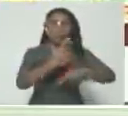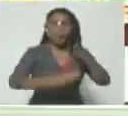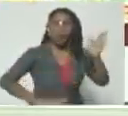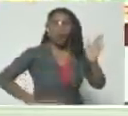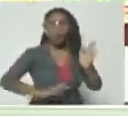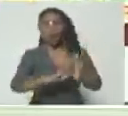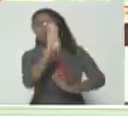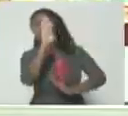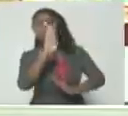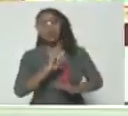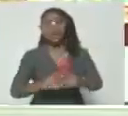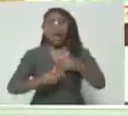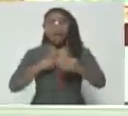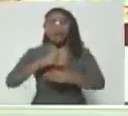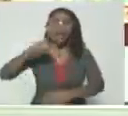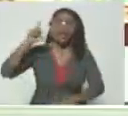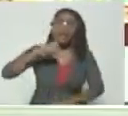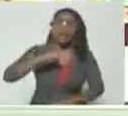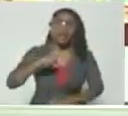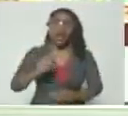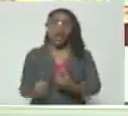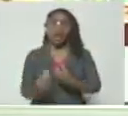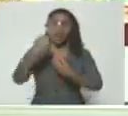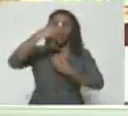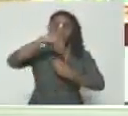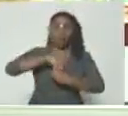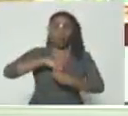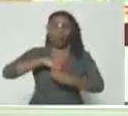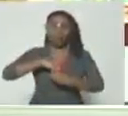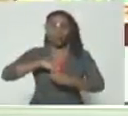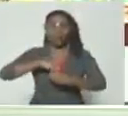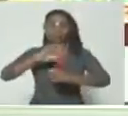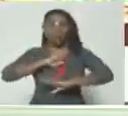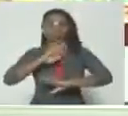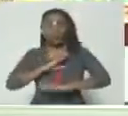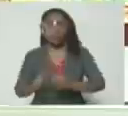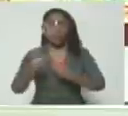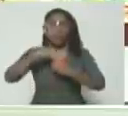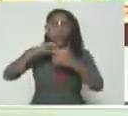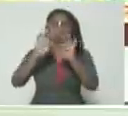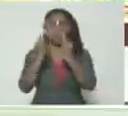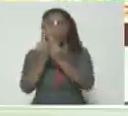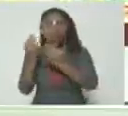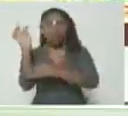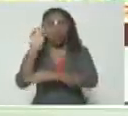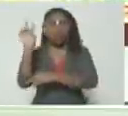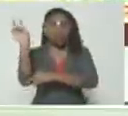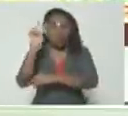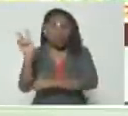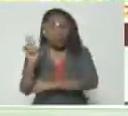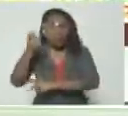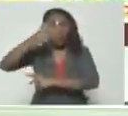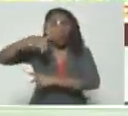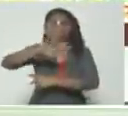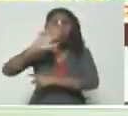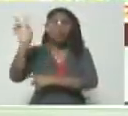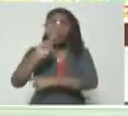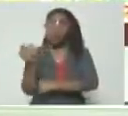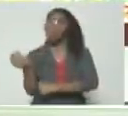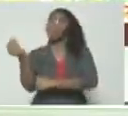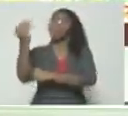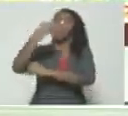que satisfaga las necesidades internas de la familia venezolana, del pueblo de Venezuela, pero que